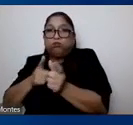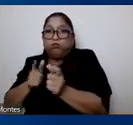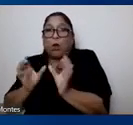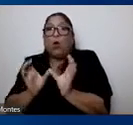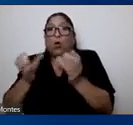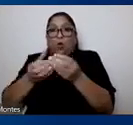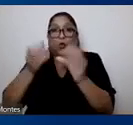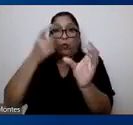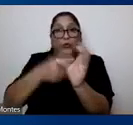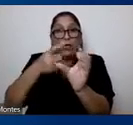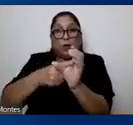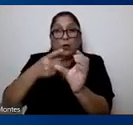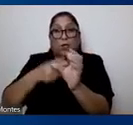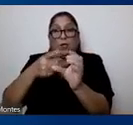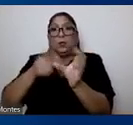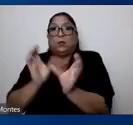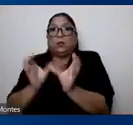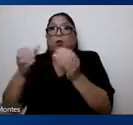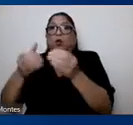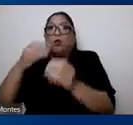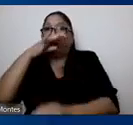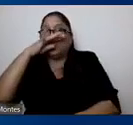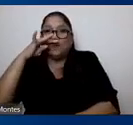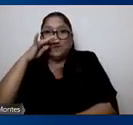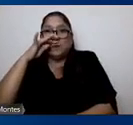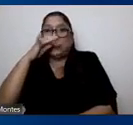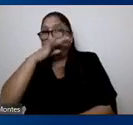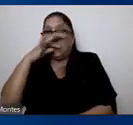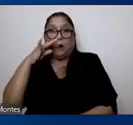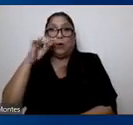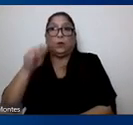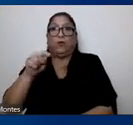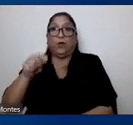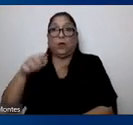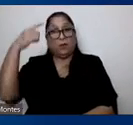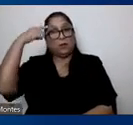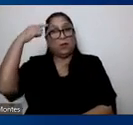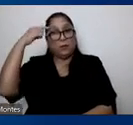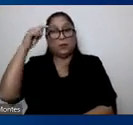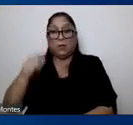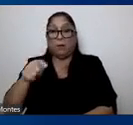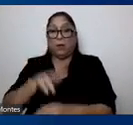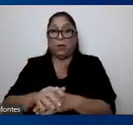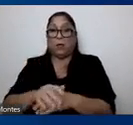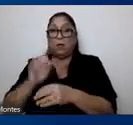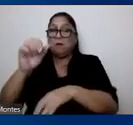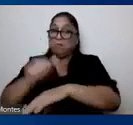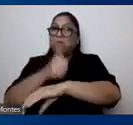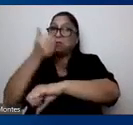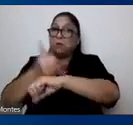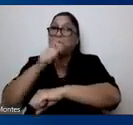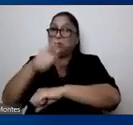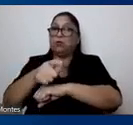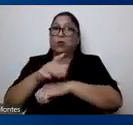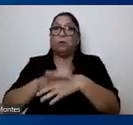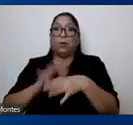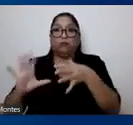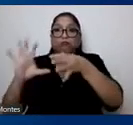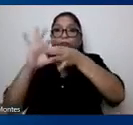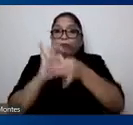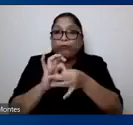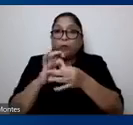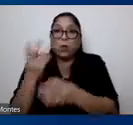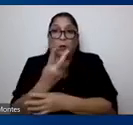subversivos y los grupos de narcotraficantes. Se creía de que se estableció también la vinculación de ambos en